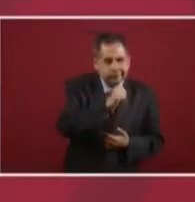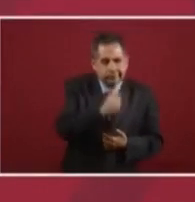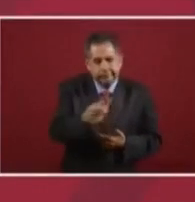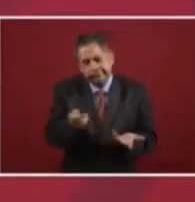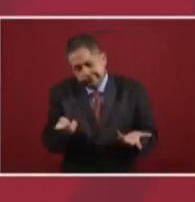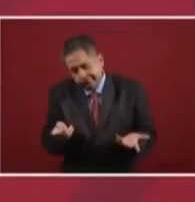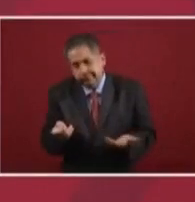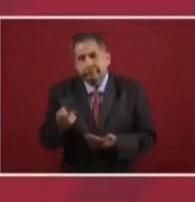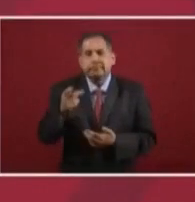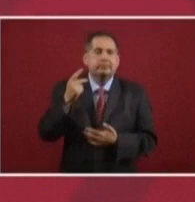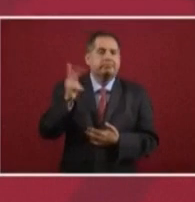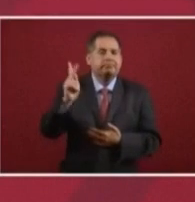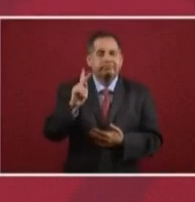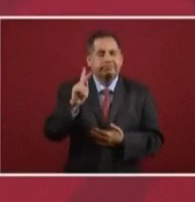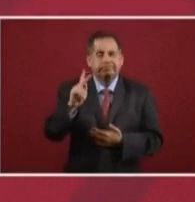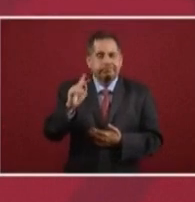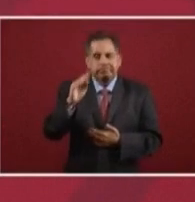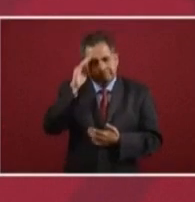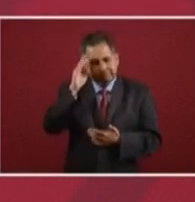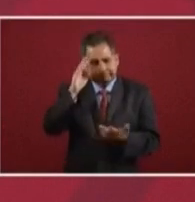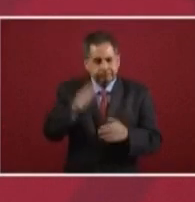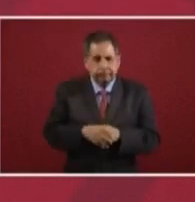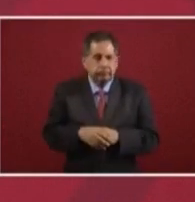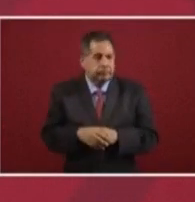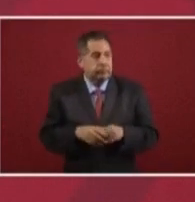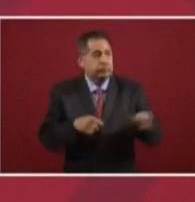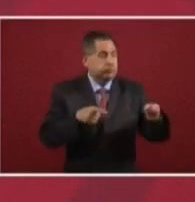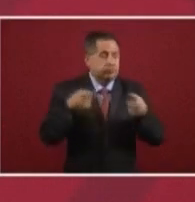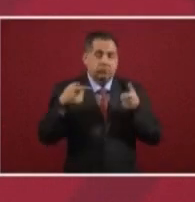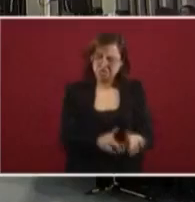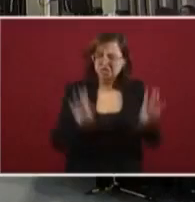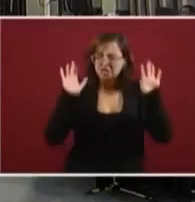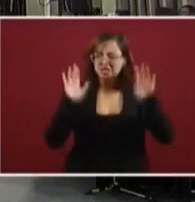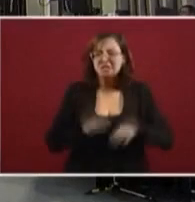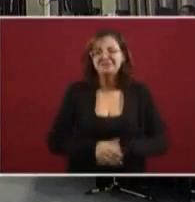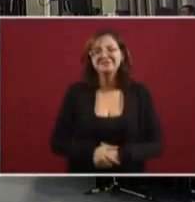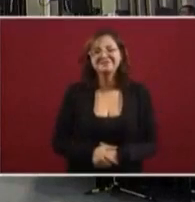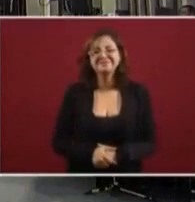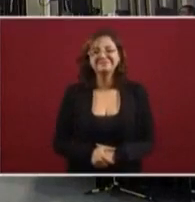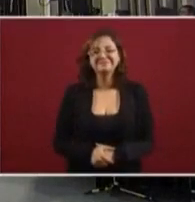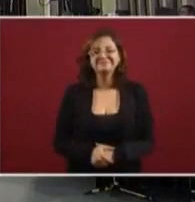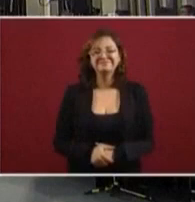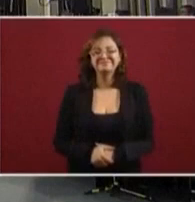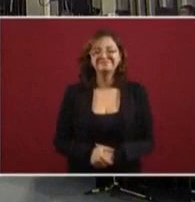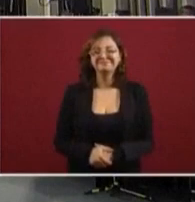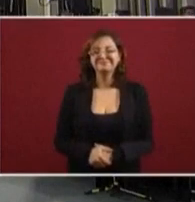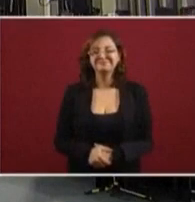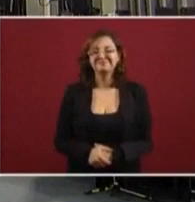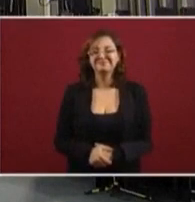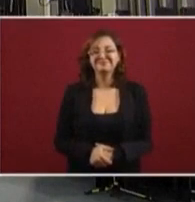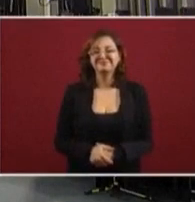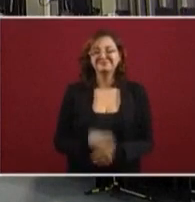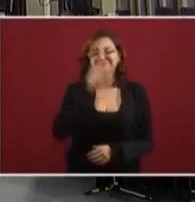pensamos qué acribillando masacrando con el uso de la